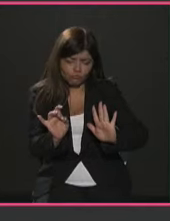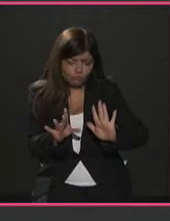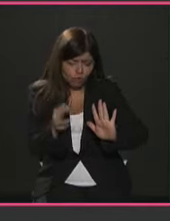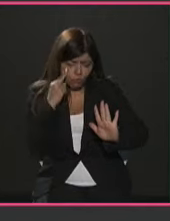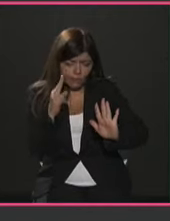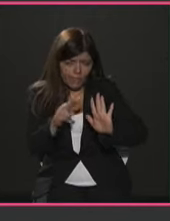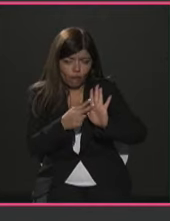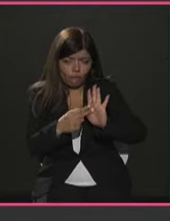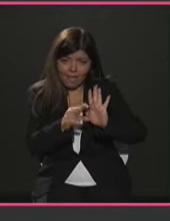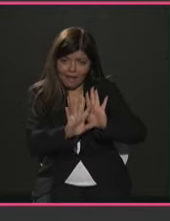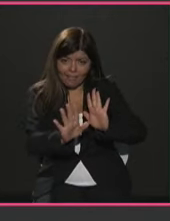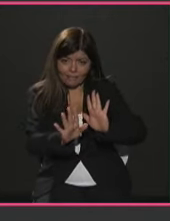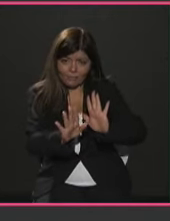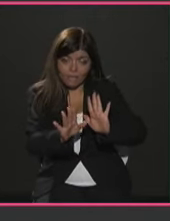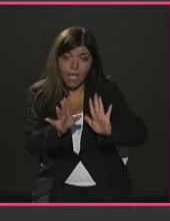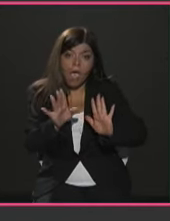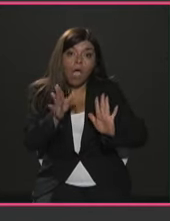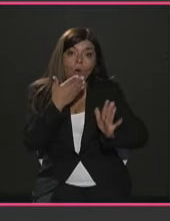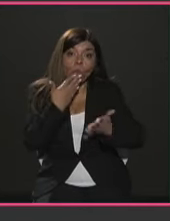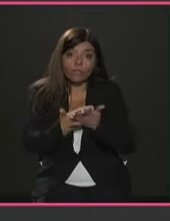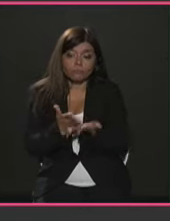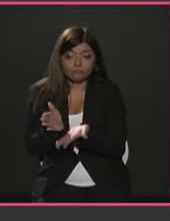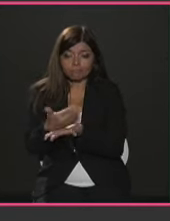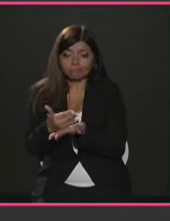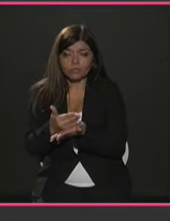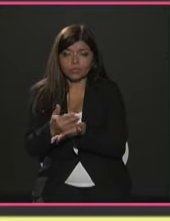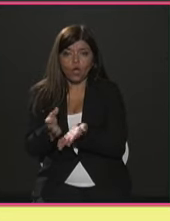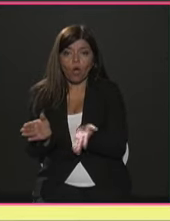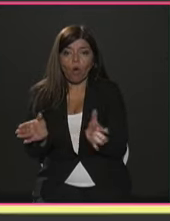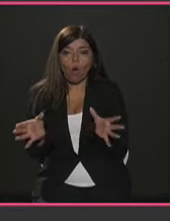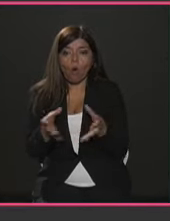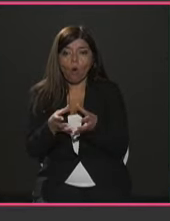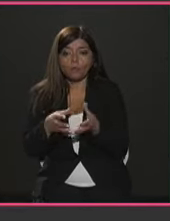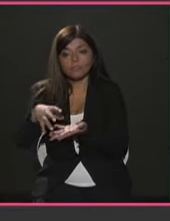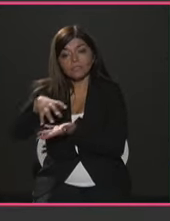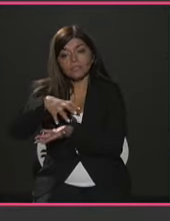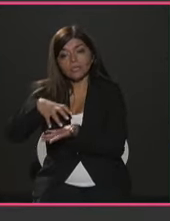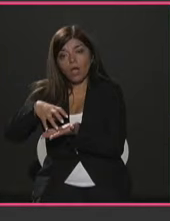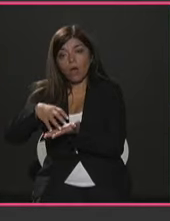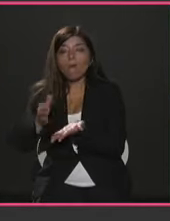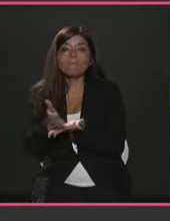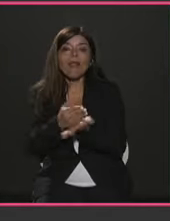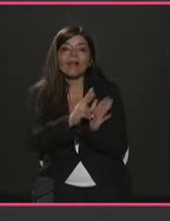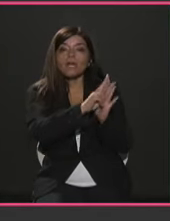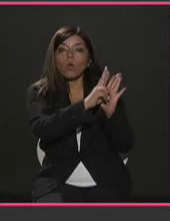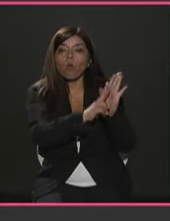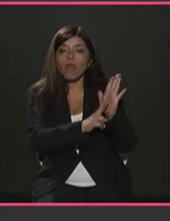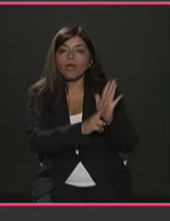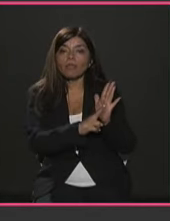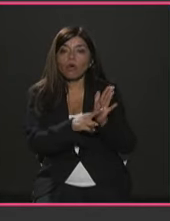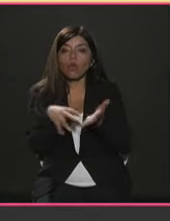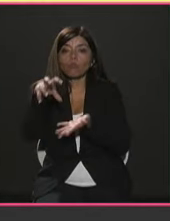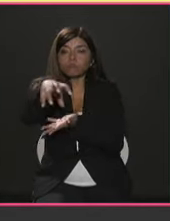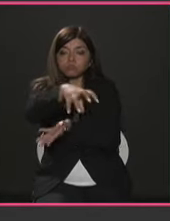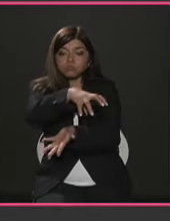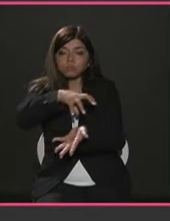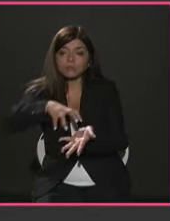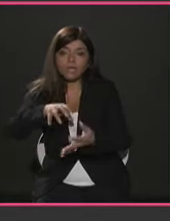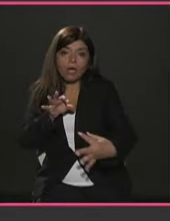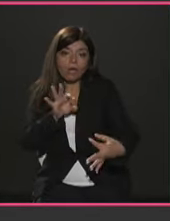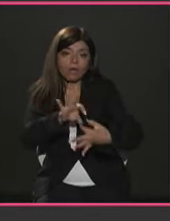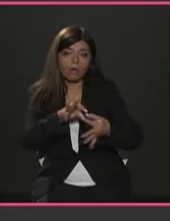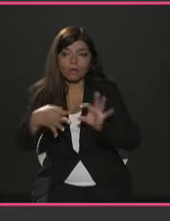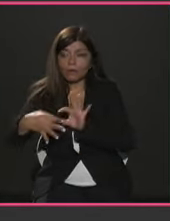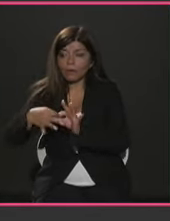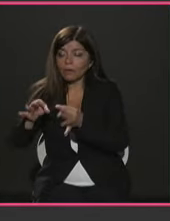de decir que cuando uno Construye un plan un plan de Ciudad un plan regulador un plan intercomunal un plan seccional